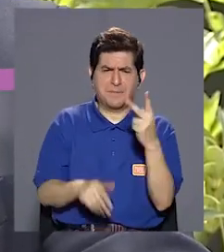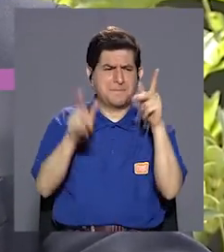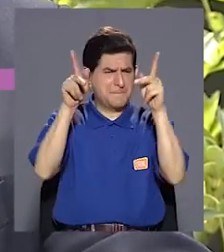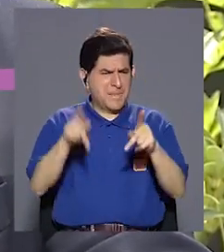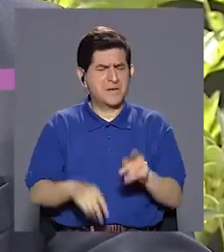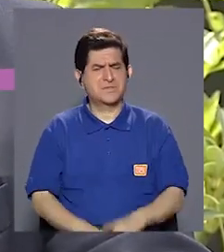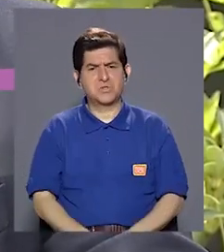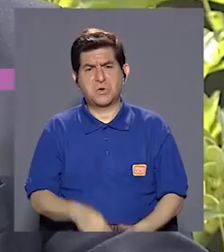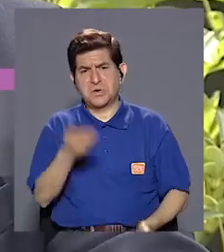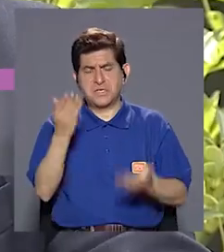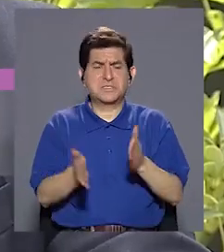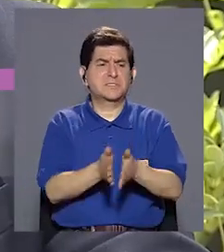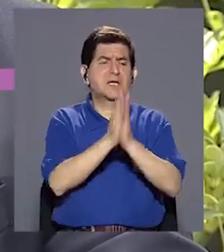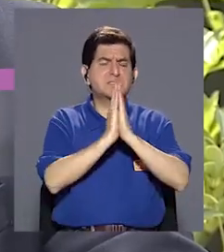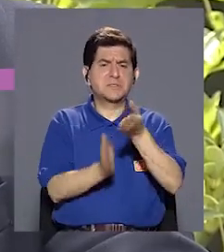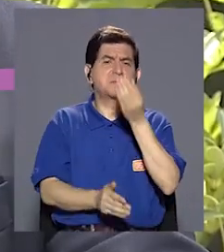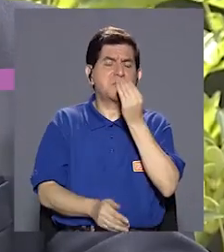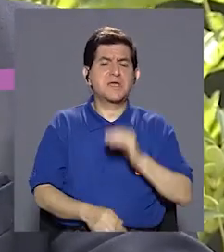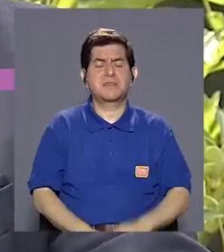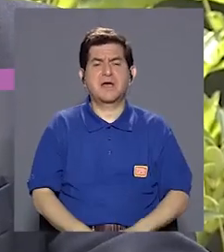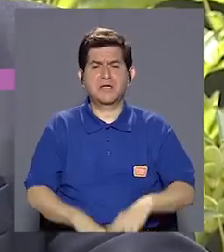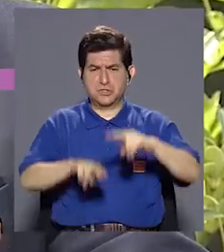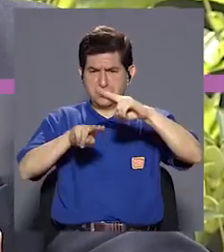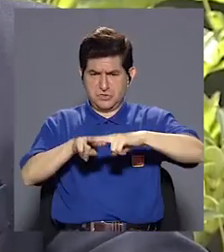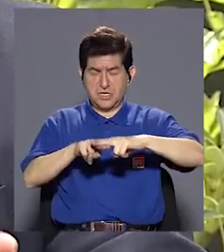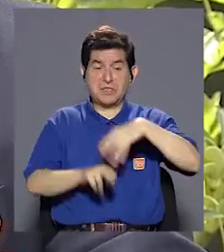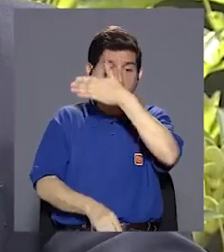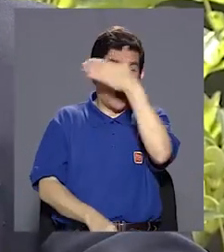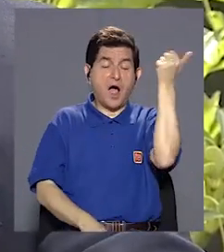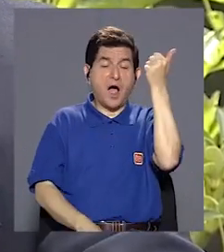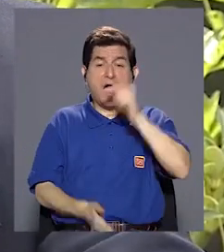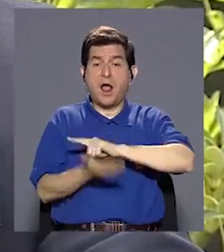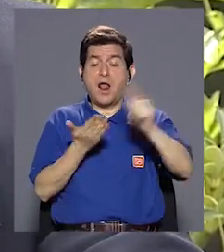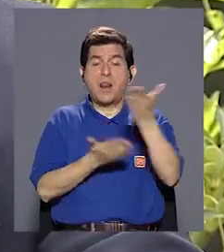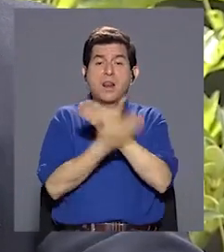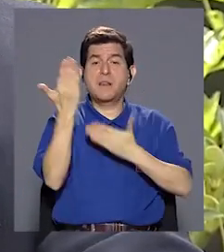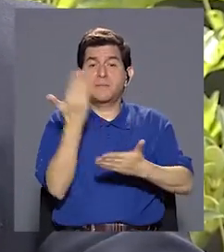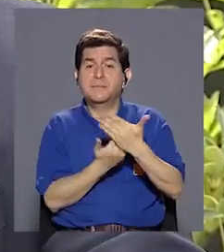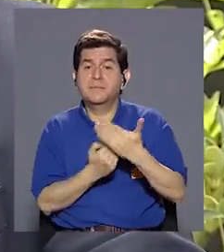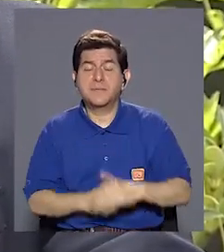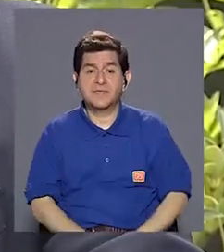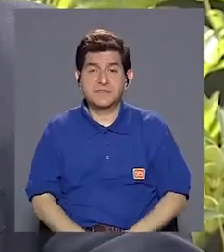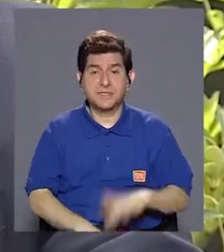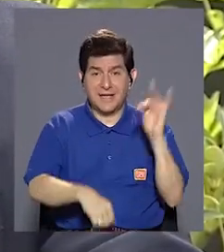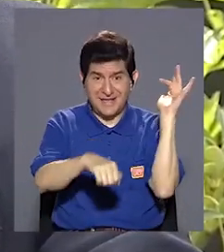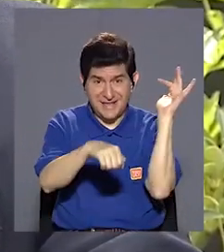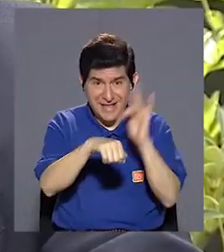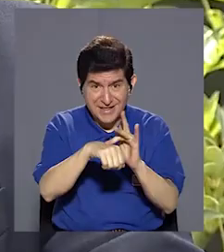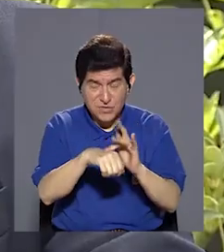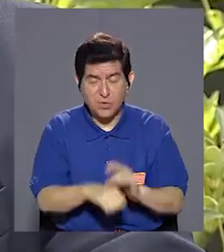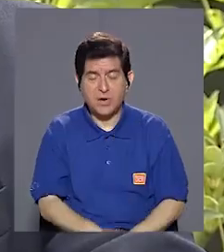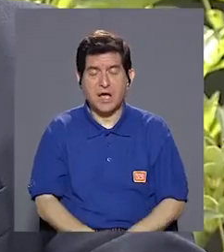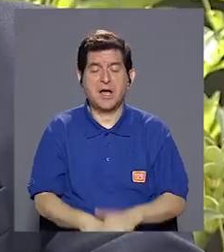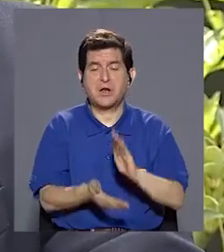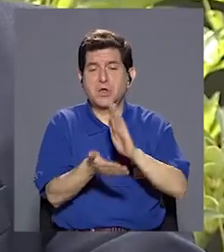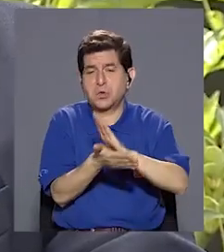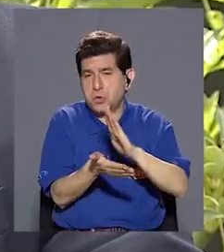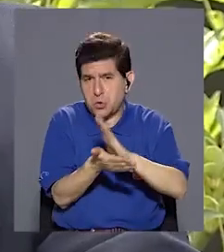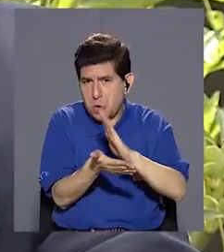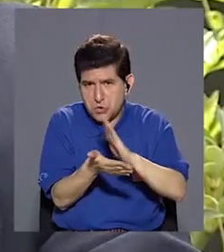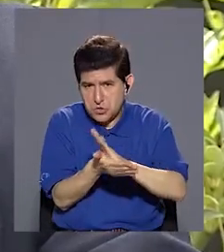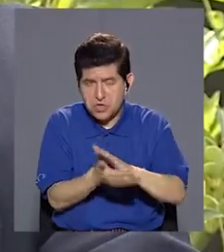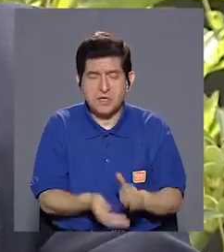observo que mucha gente llega, pide la comida, se sienta y se le olvidó que había que lavarse las manos. Y justamente cuando tocamos una